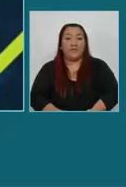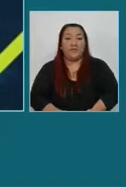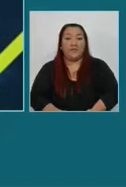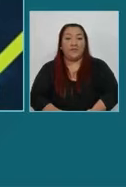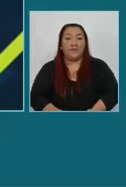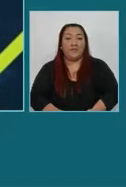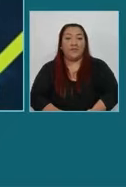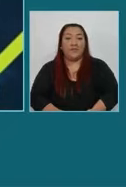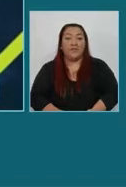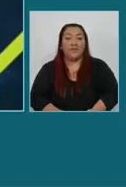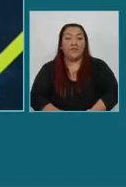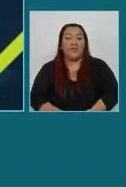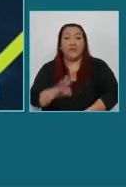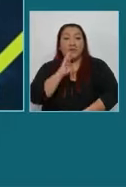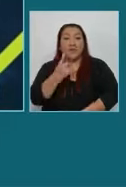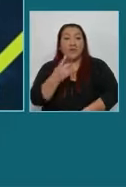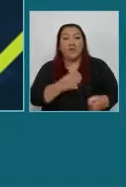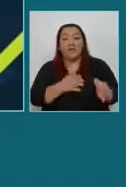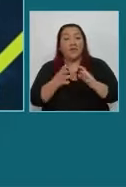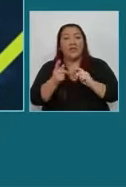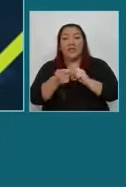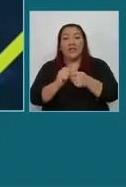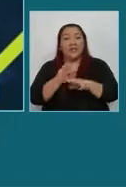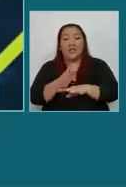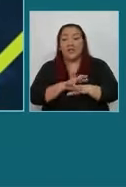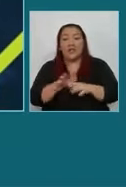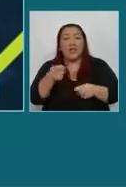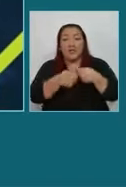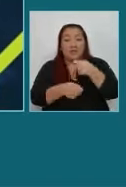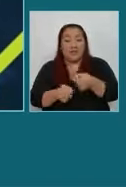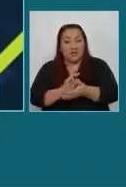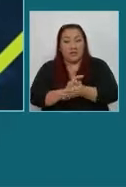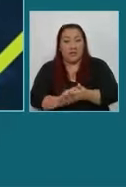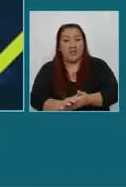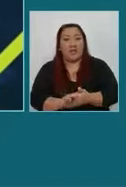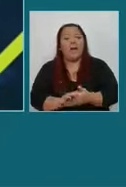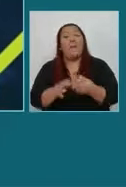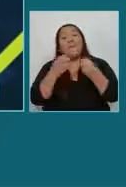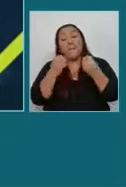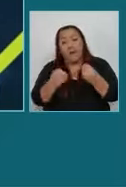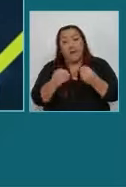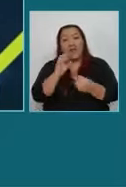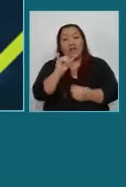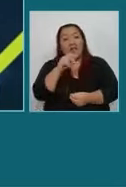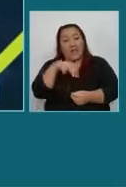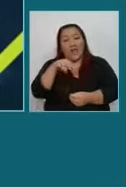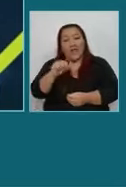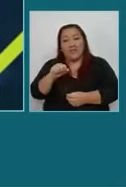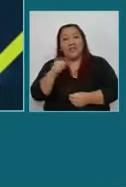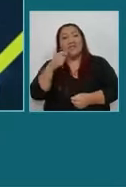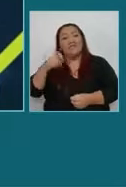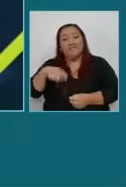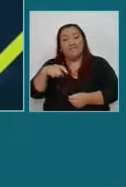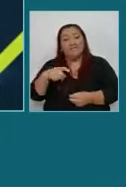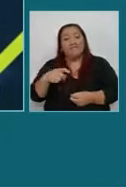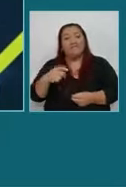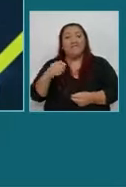hablando de la primera parte, nosotros no tenemos tickets aún en cuanto a inversión en emprendimiento, ya que el INS responde a una necesidad